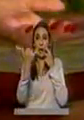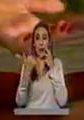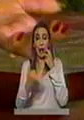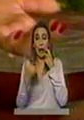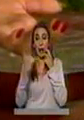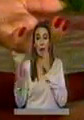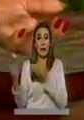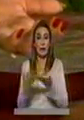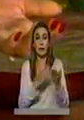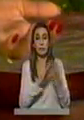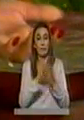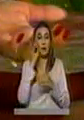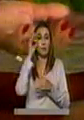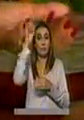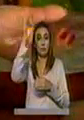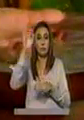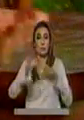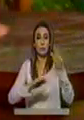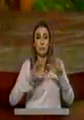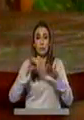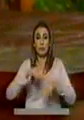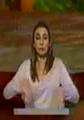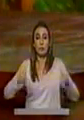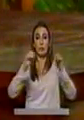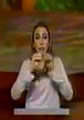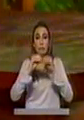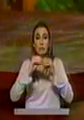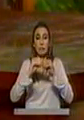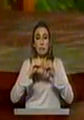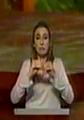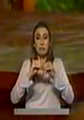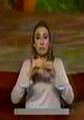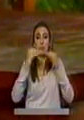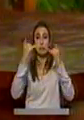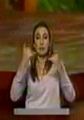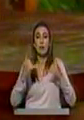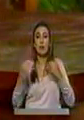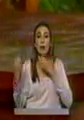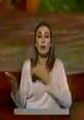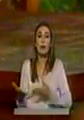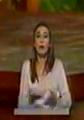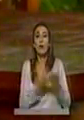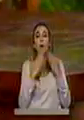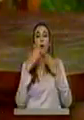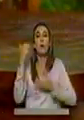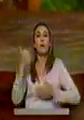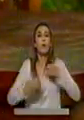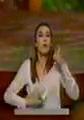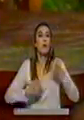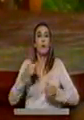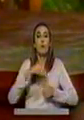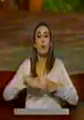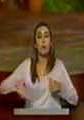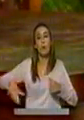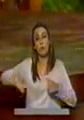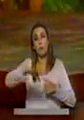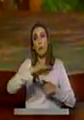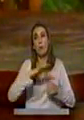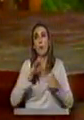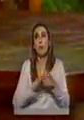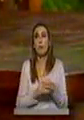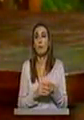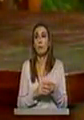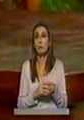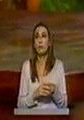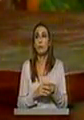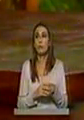otros destinos. Nosotros podemos hacer cosas maravillosas. Y aparte de eso, creo que sí falta un poco